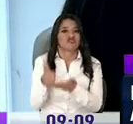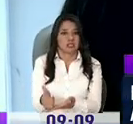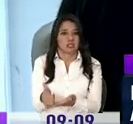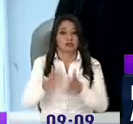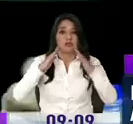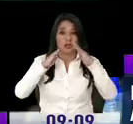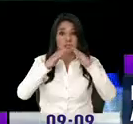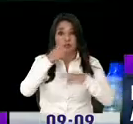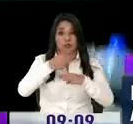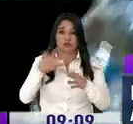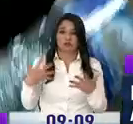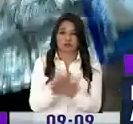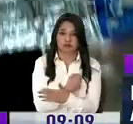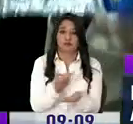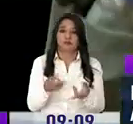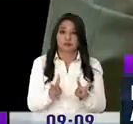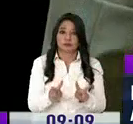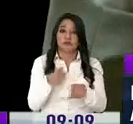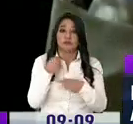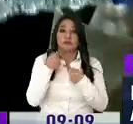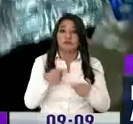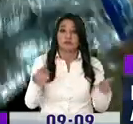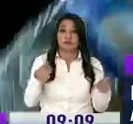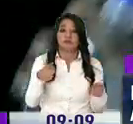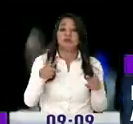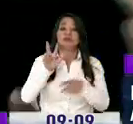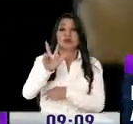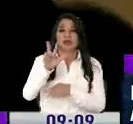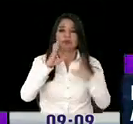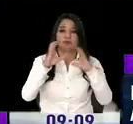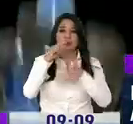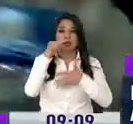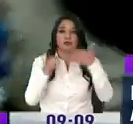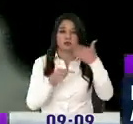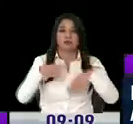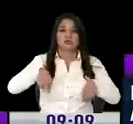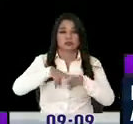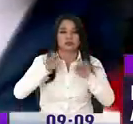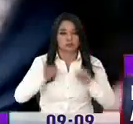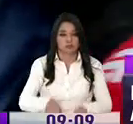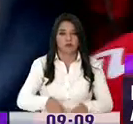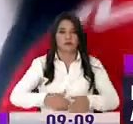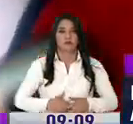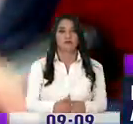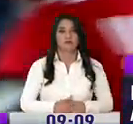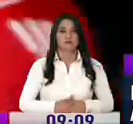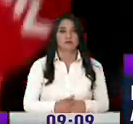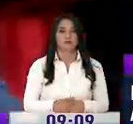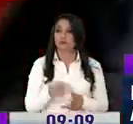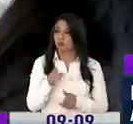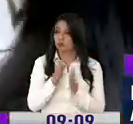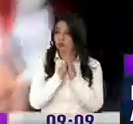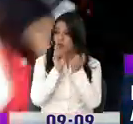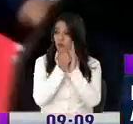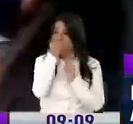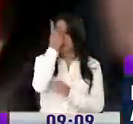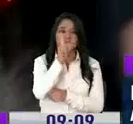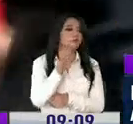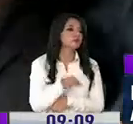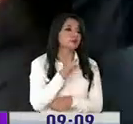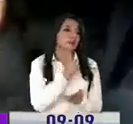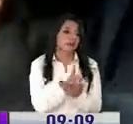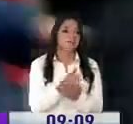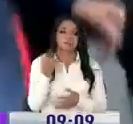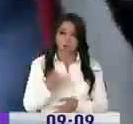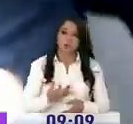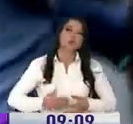inmueble en Guayas y que Vicuña publique la sentencia en 3 medios de comunicación a nivel nacional. ¿Van a apelar entonces? Seguramente que sí. ¿Qué